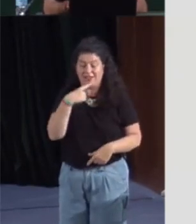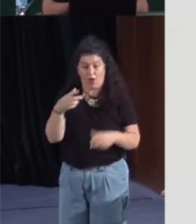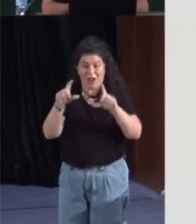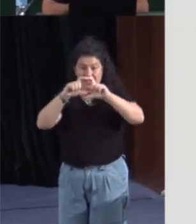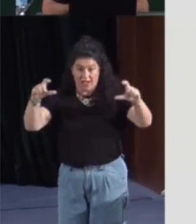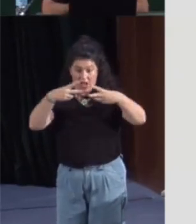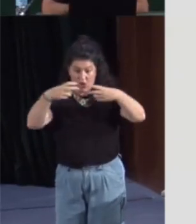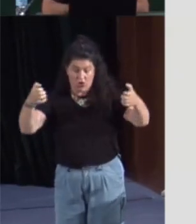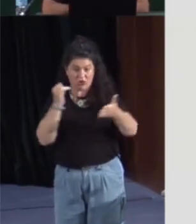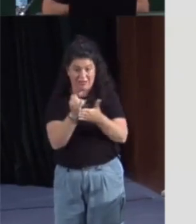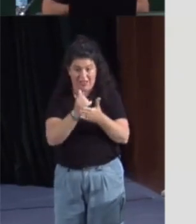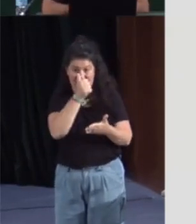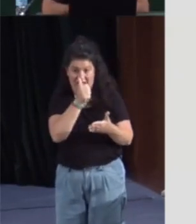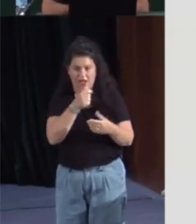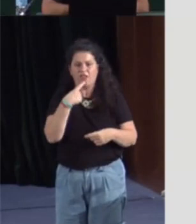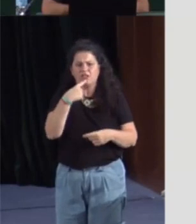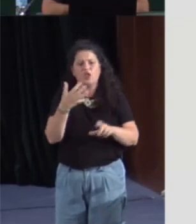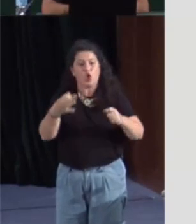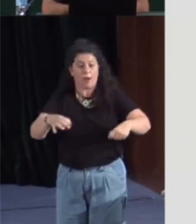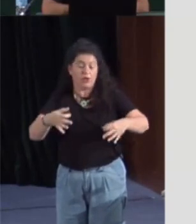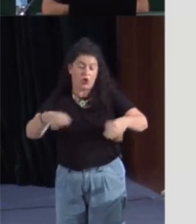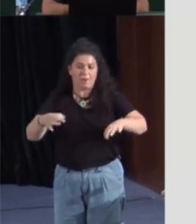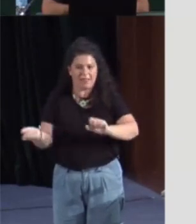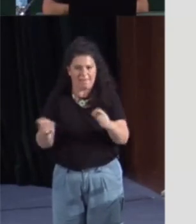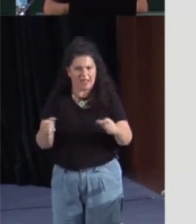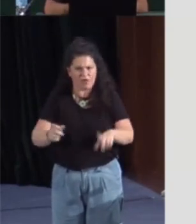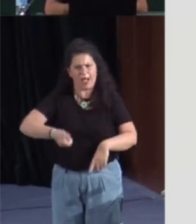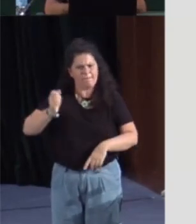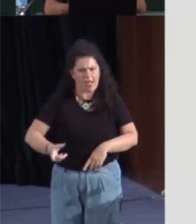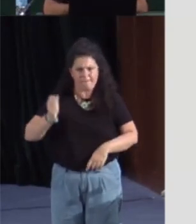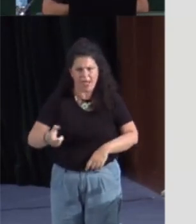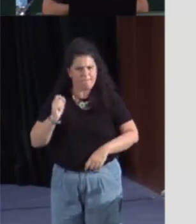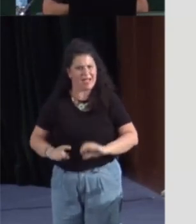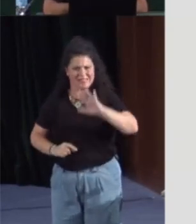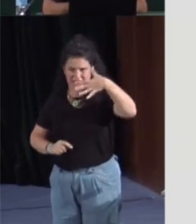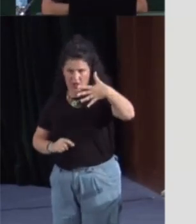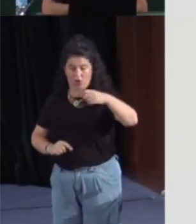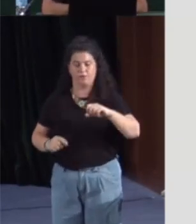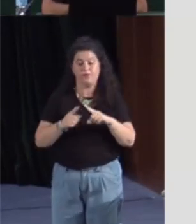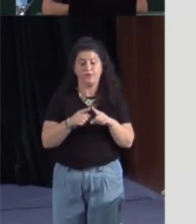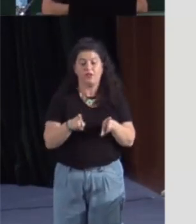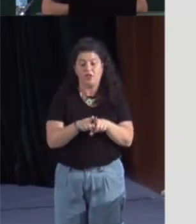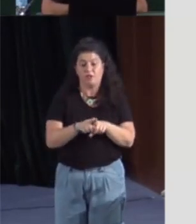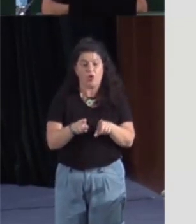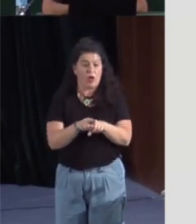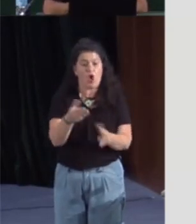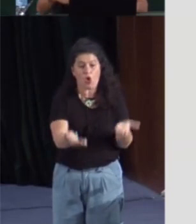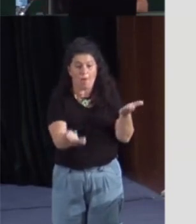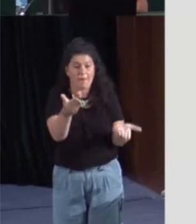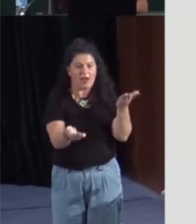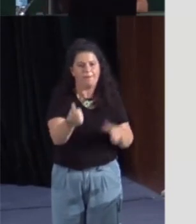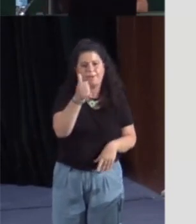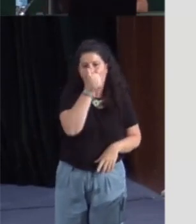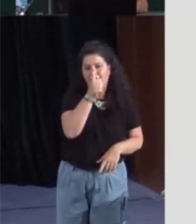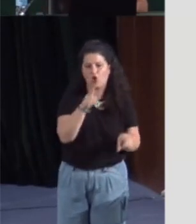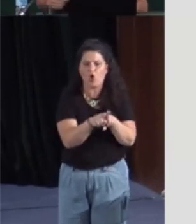inglés. Y esta autora dice que en las notas de cata, las metáforas, hay 5 clases. Una es que el vino es un ser vivo, como